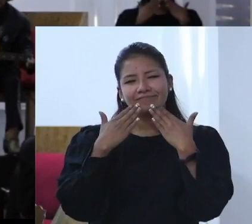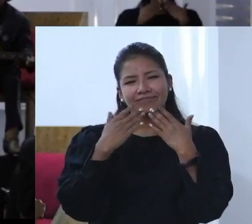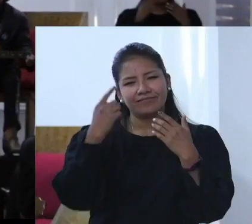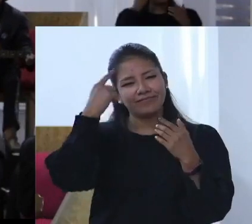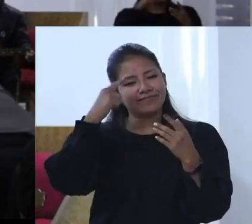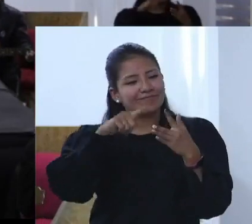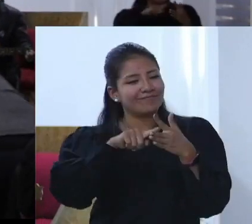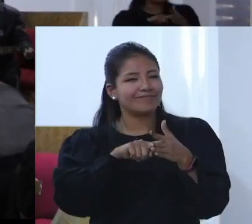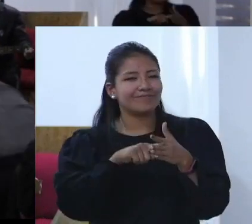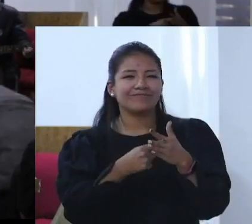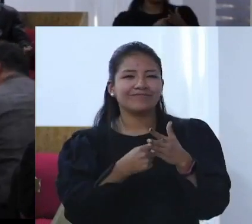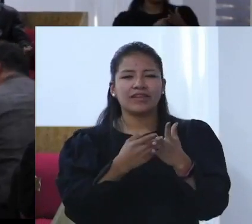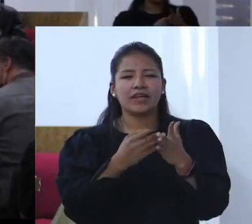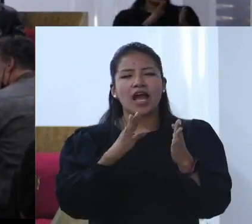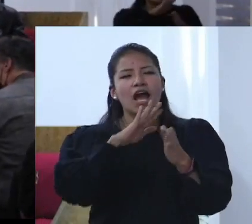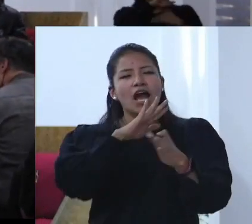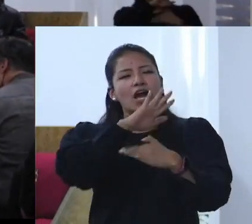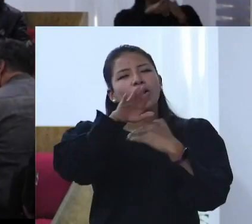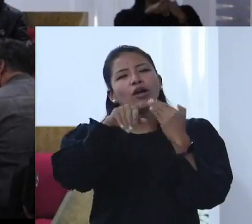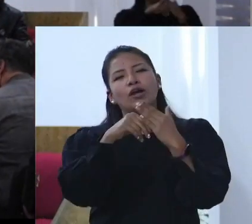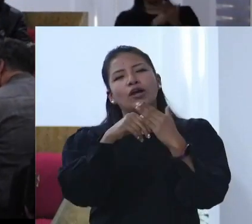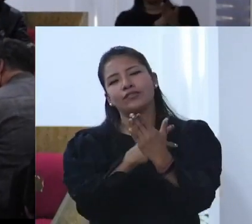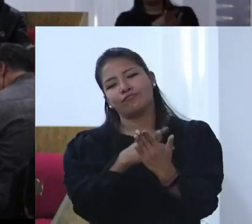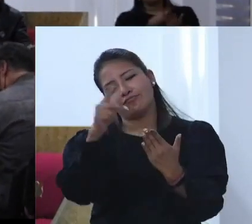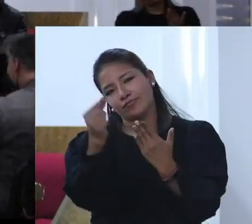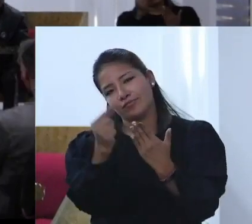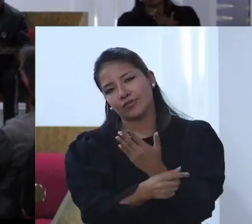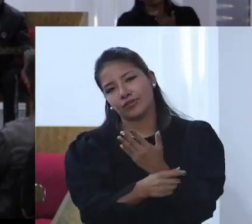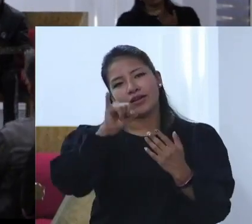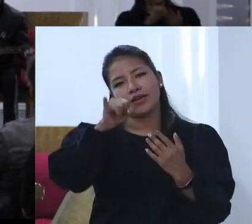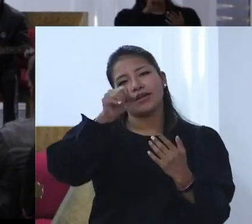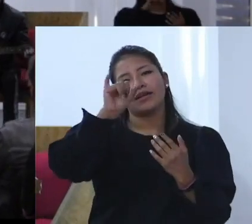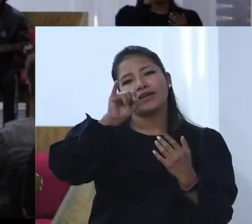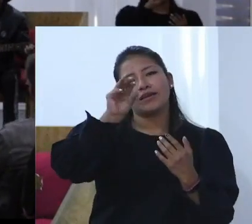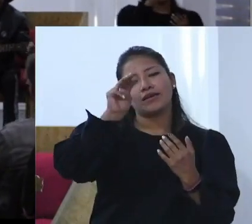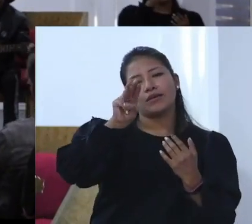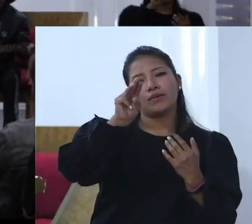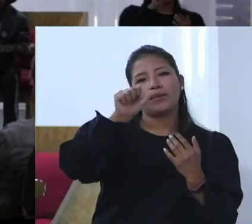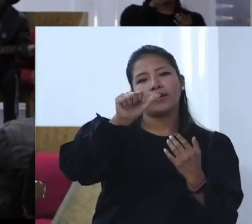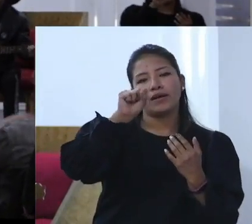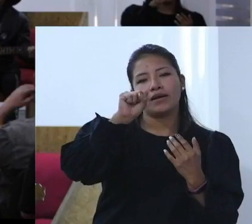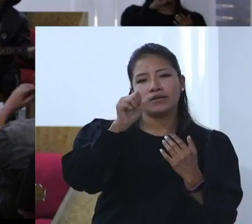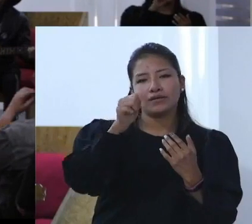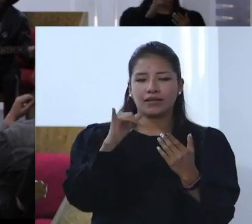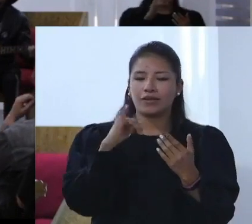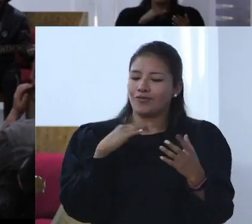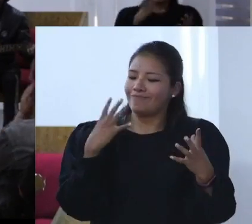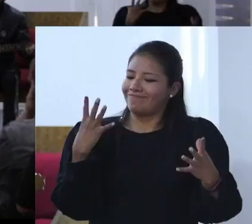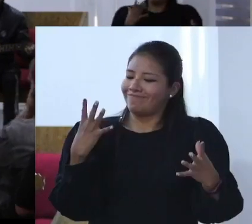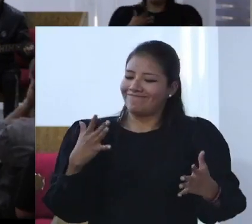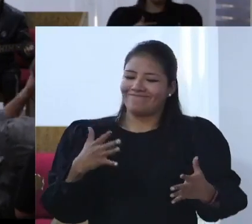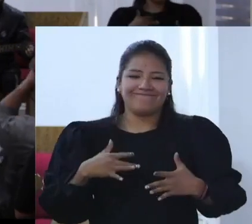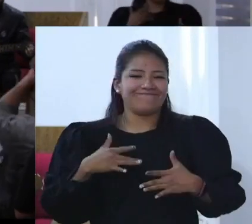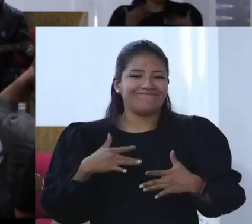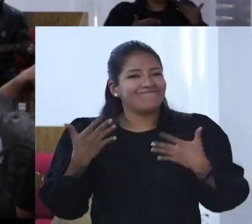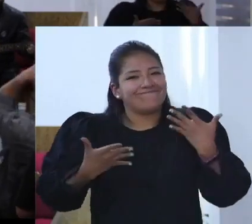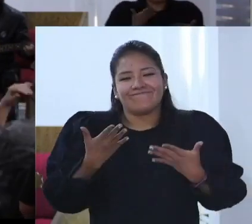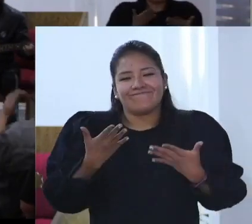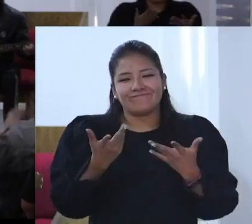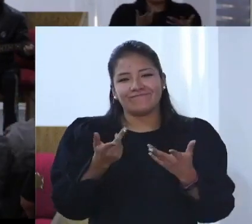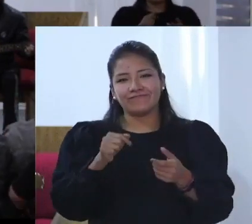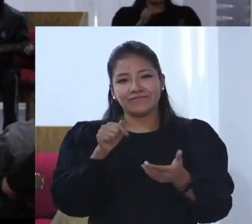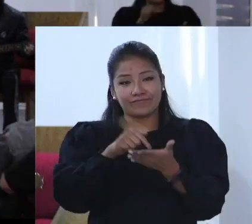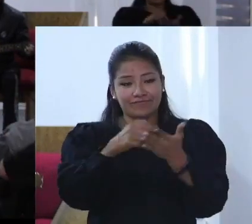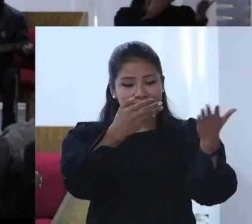el programa ji wasa de verdad muy encantado de que me hayan invitado yo soy parte de las personas también con discapacidad